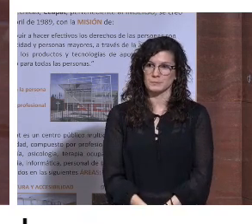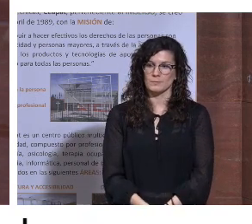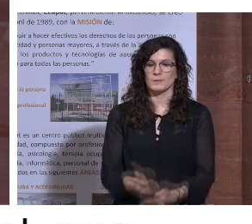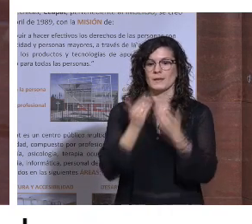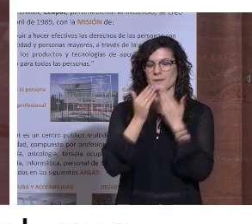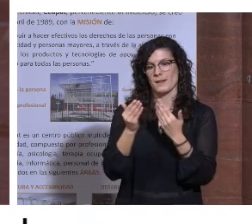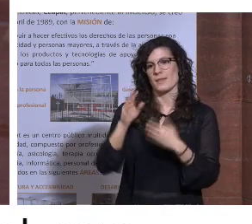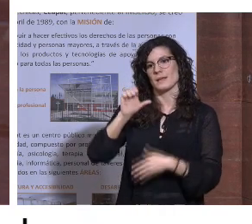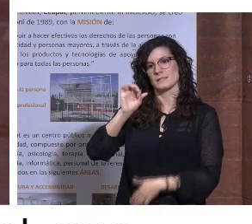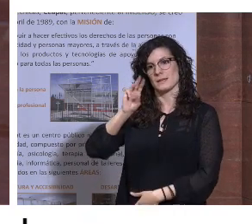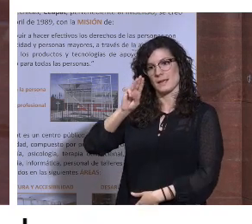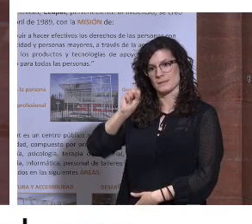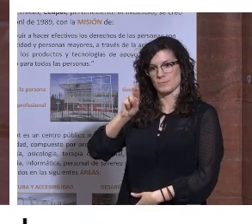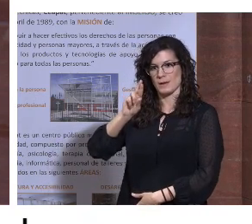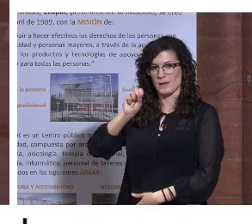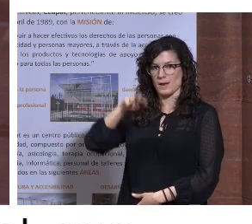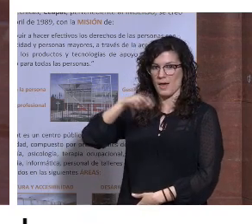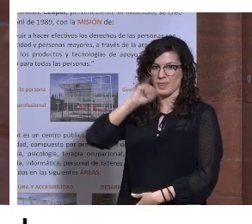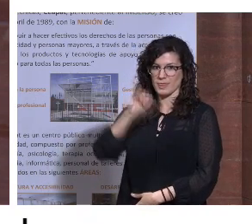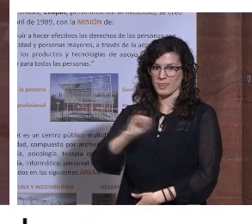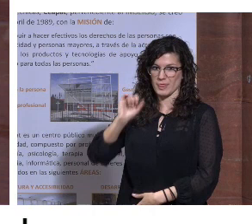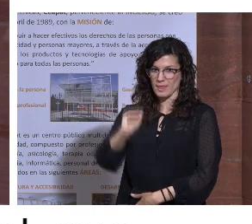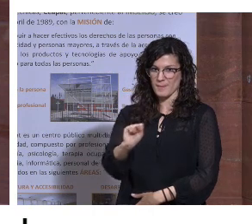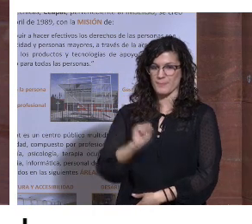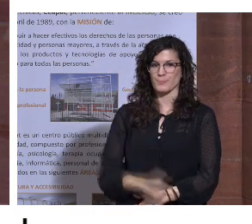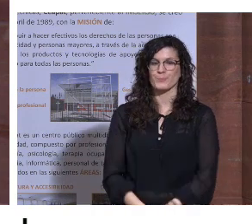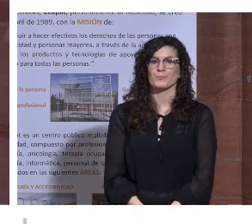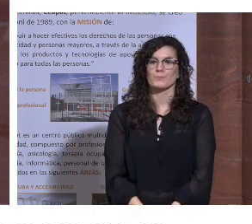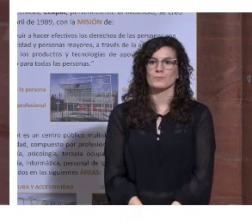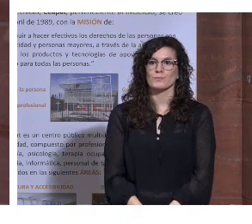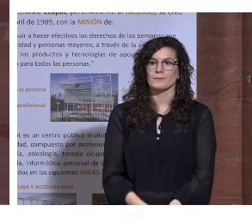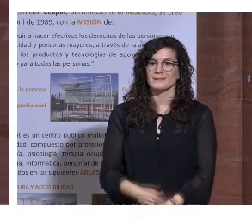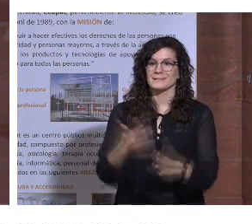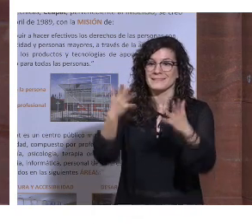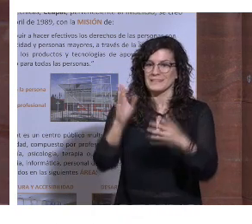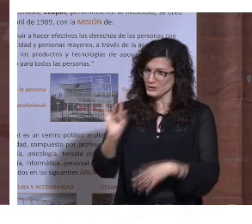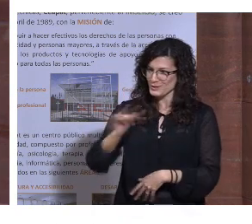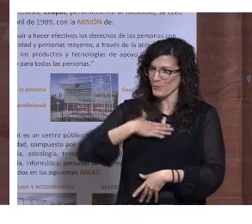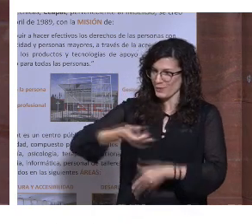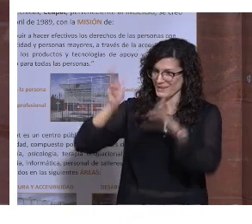Gracias, Esperanza. Y ahora, sí, sí, podéis aplaudir.